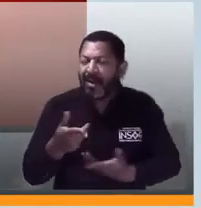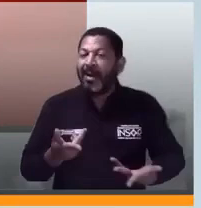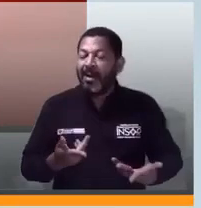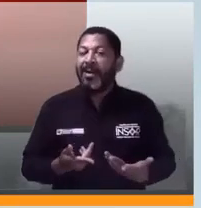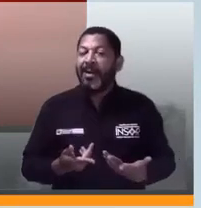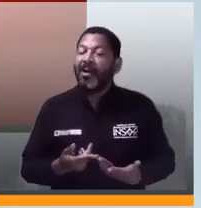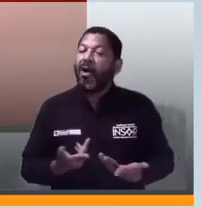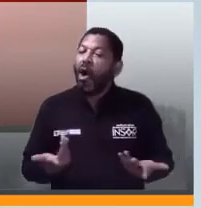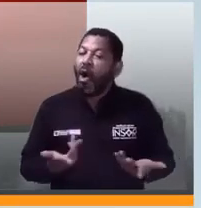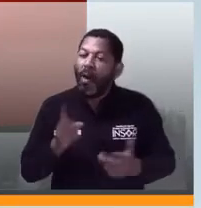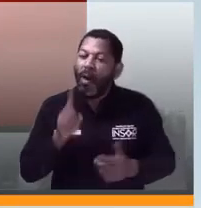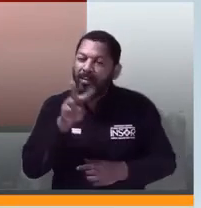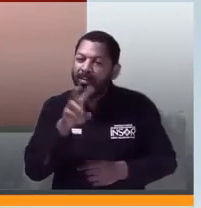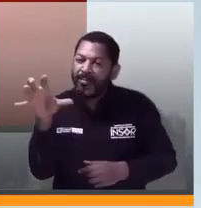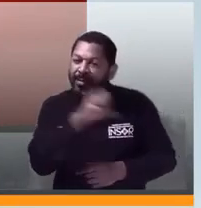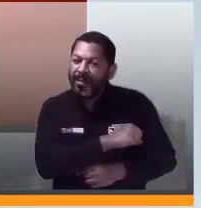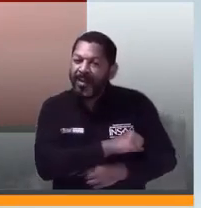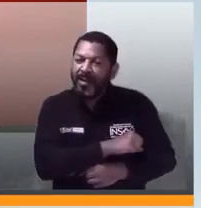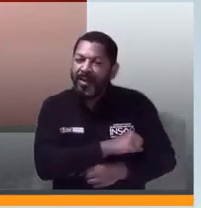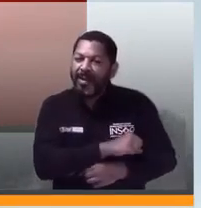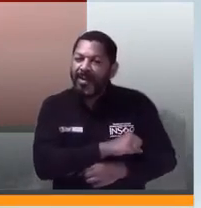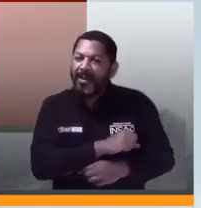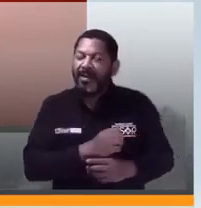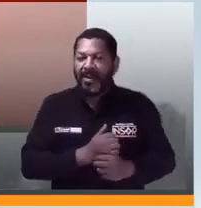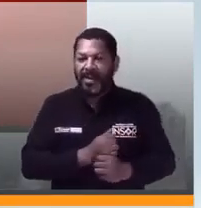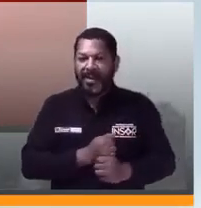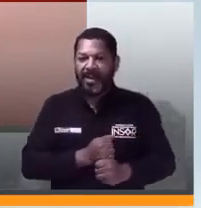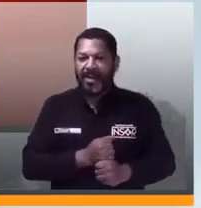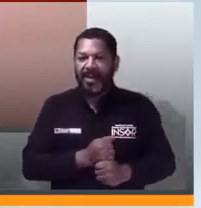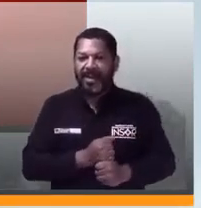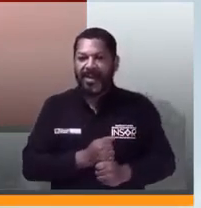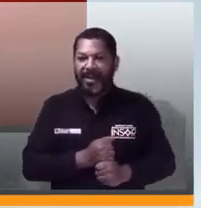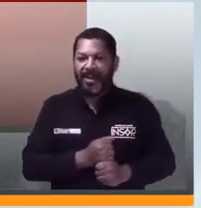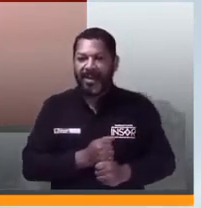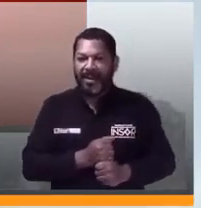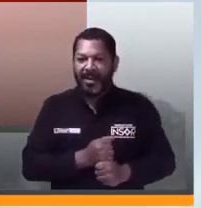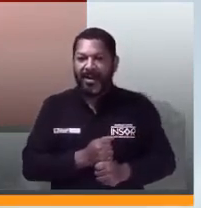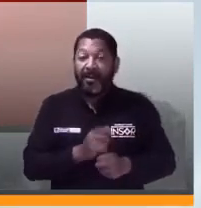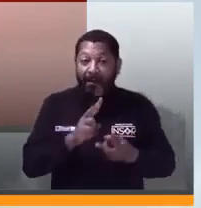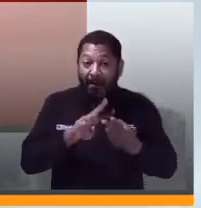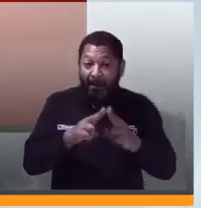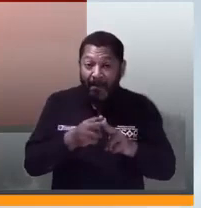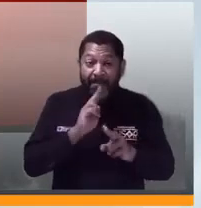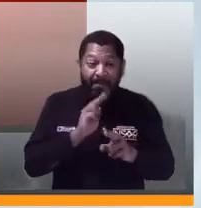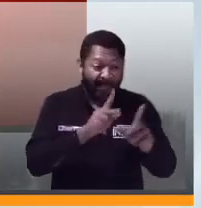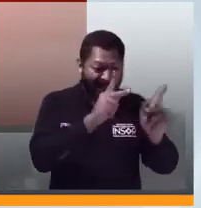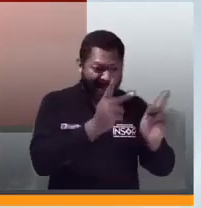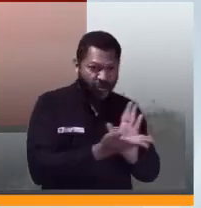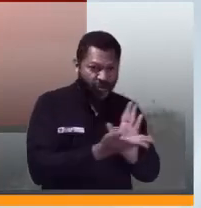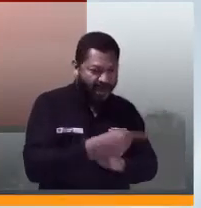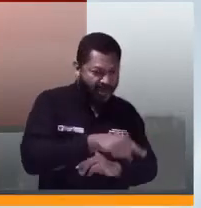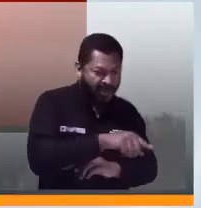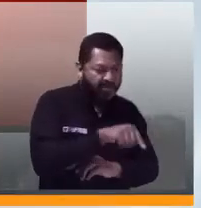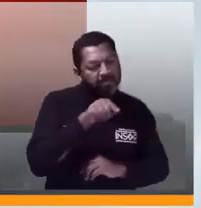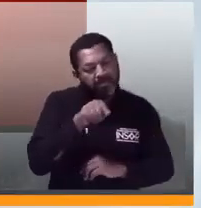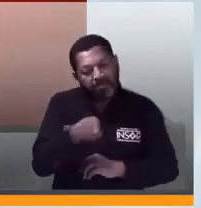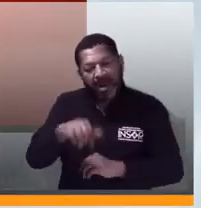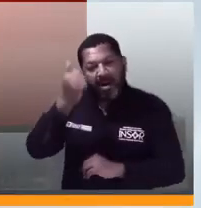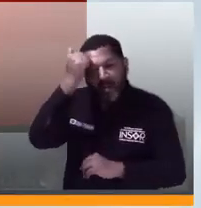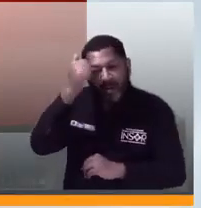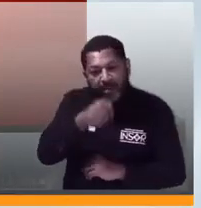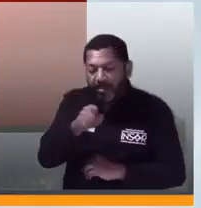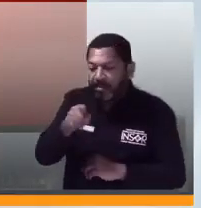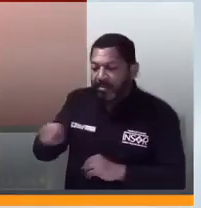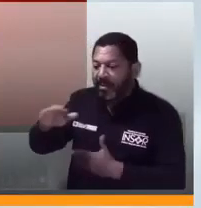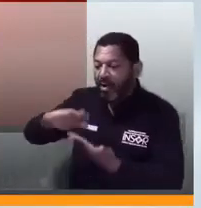se puede identificar en la relación entre las partes, entre lo que es los estudiantes, los